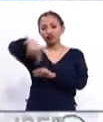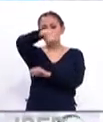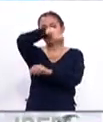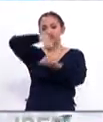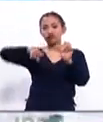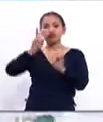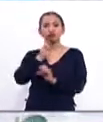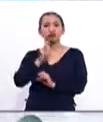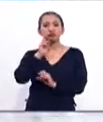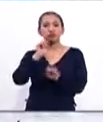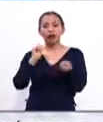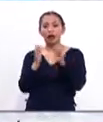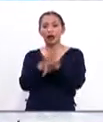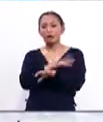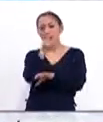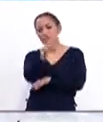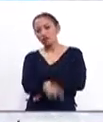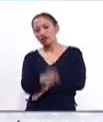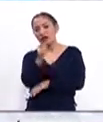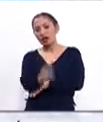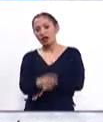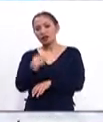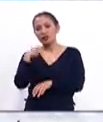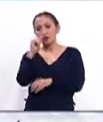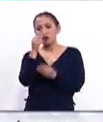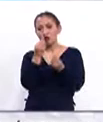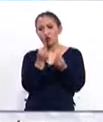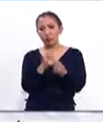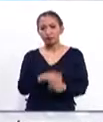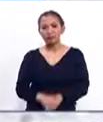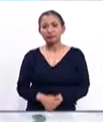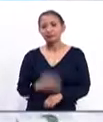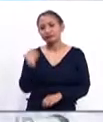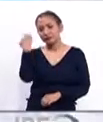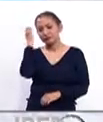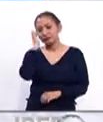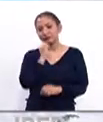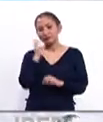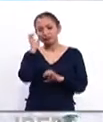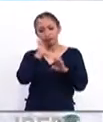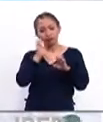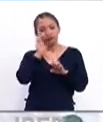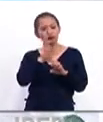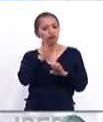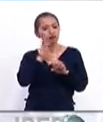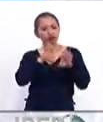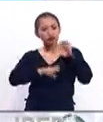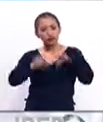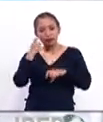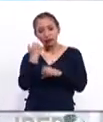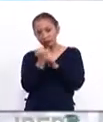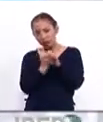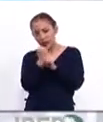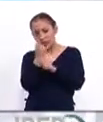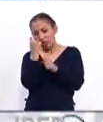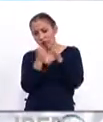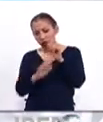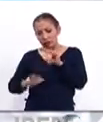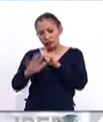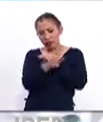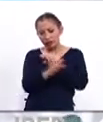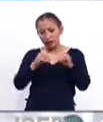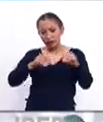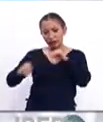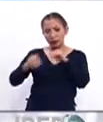un experimento que estudia el comportamiento de los fluidos. El experimento Fluidics está diseñado para estudiar algunos aspectos